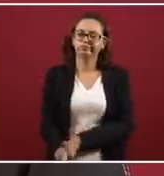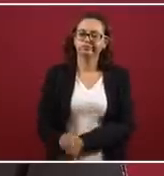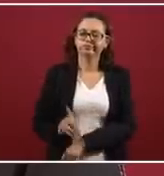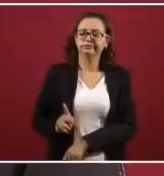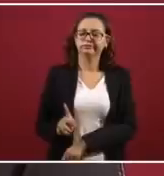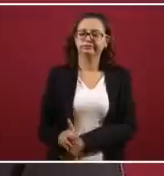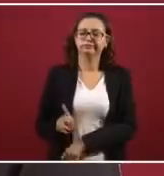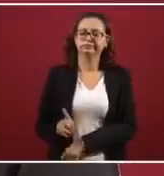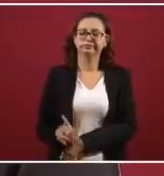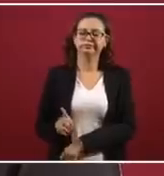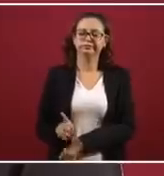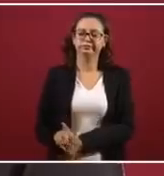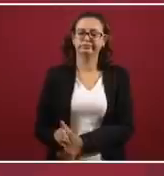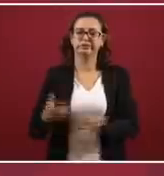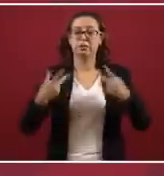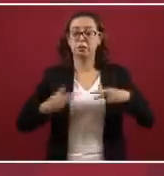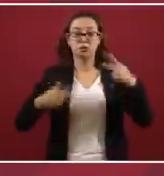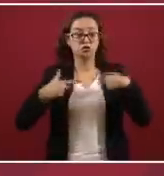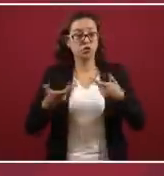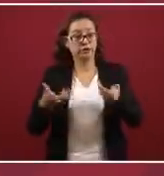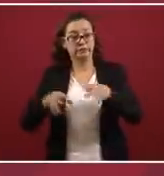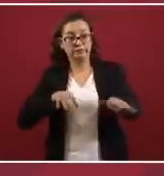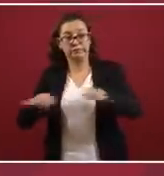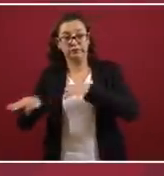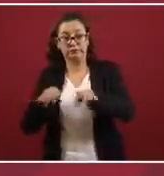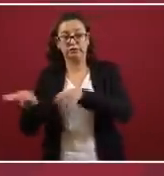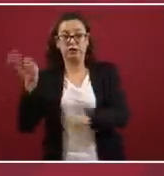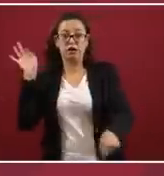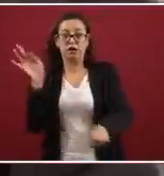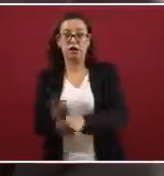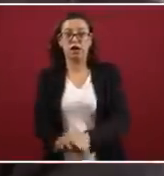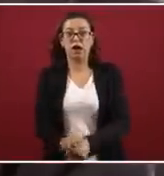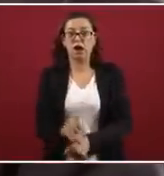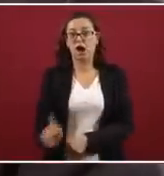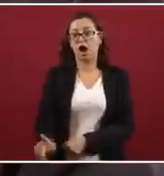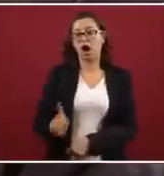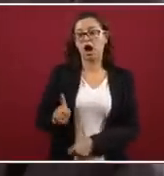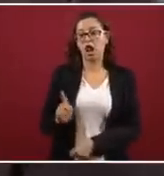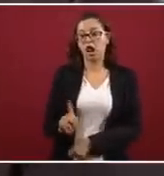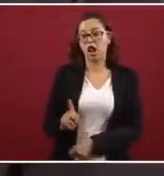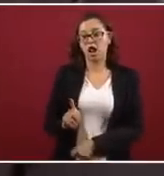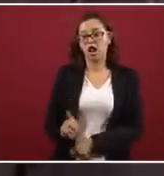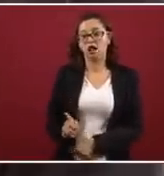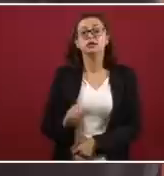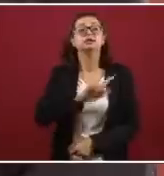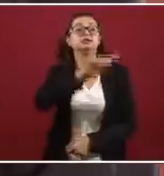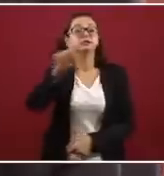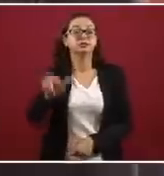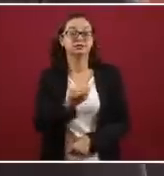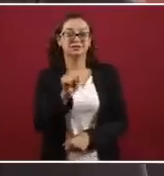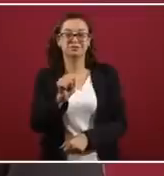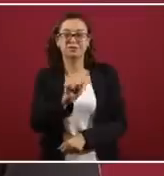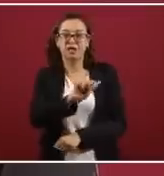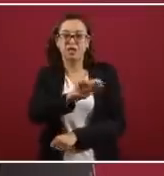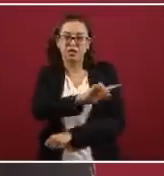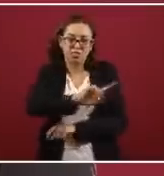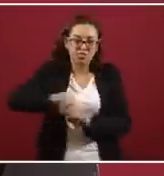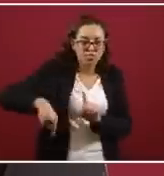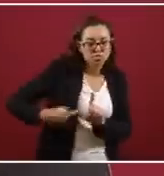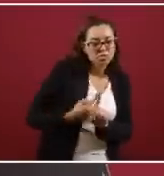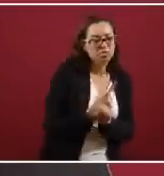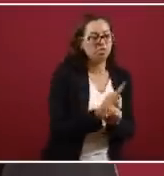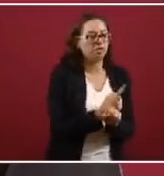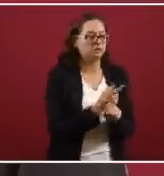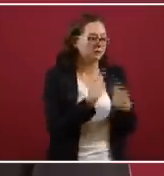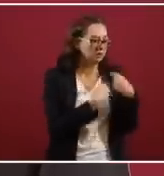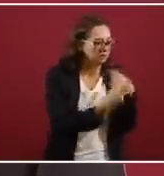mejores condiciones para los trabajadores, pero luego negocian, ¿sí?, incluso a espaldas de los